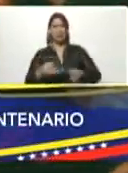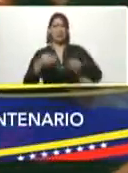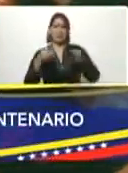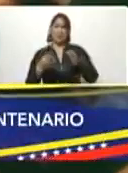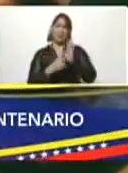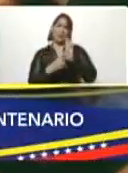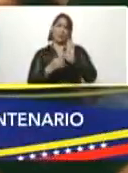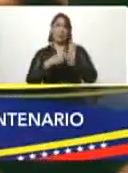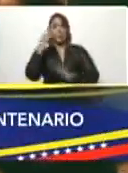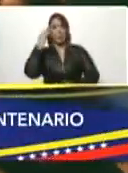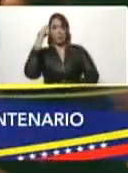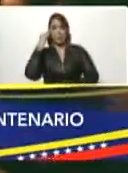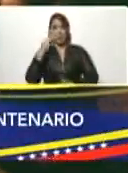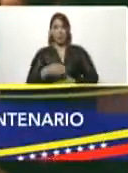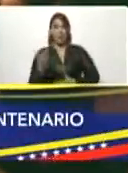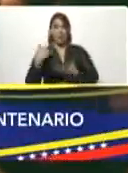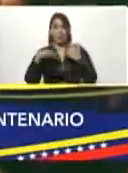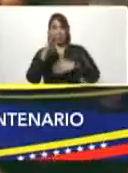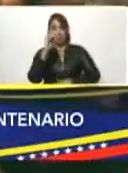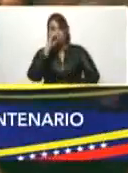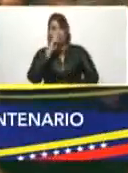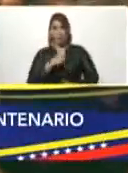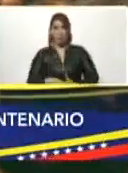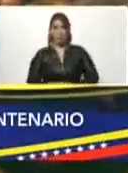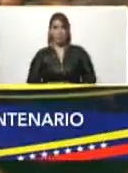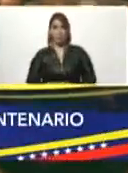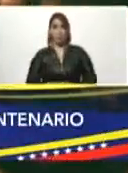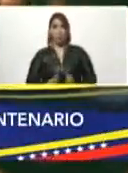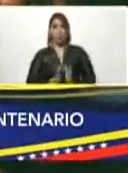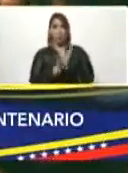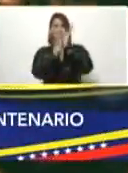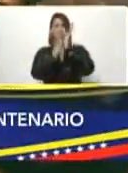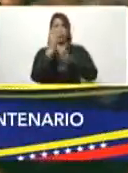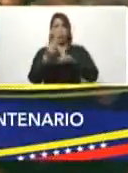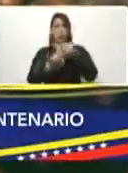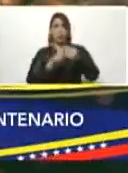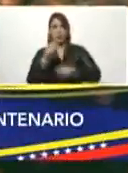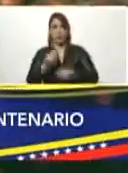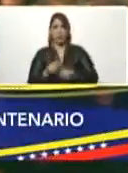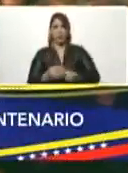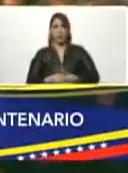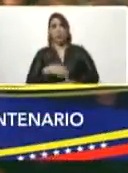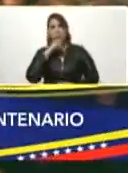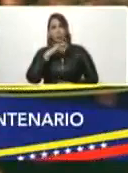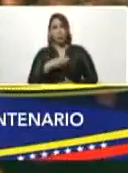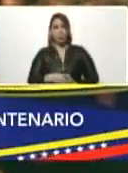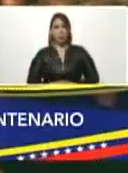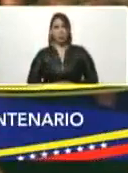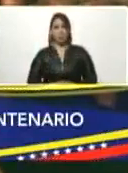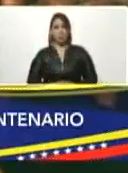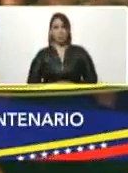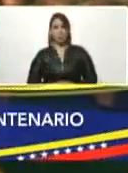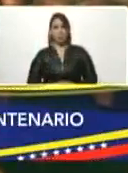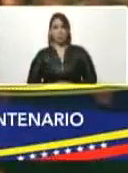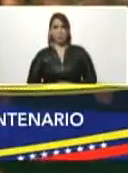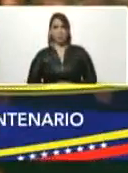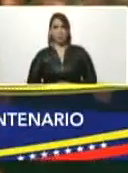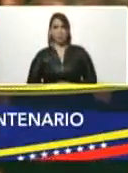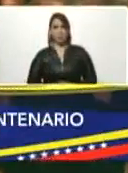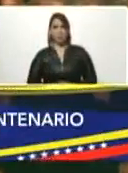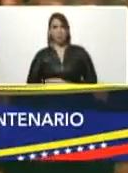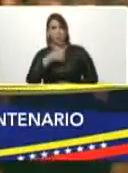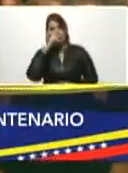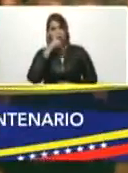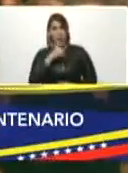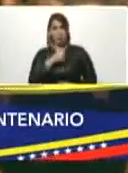memoria. Hace 40 años, presidente, la UNESCO lo hizo con sus antecedentes. En aquel entonces, los años finales